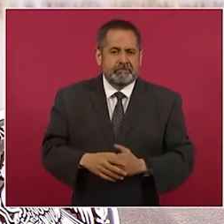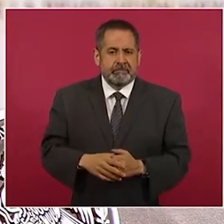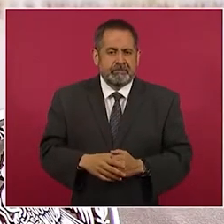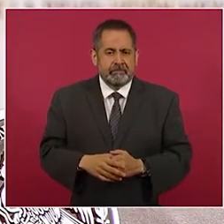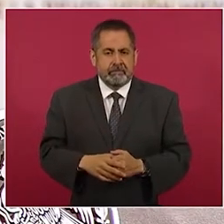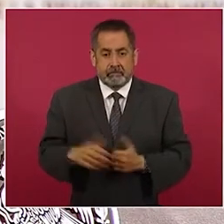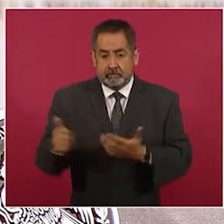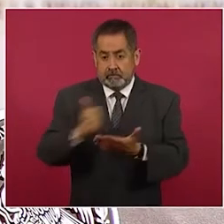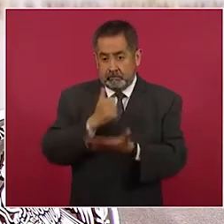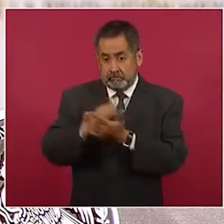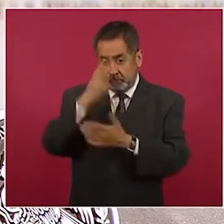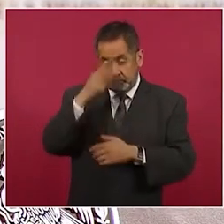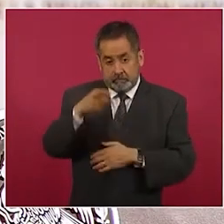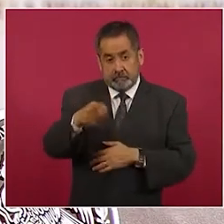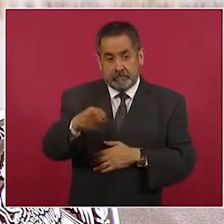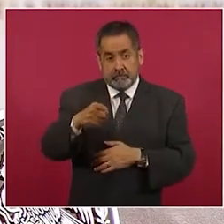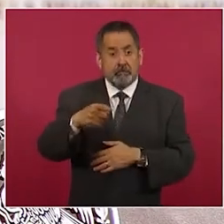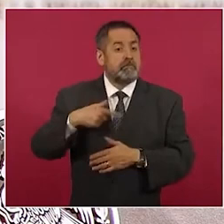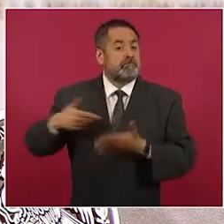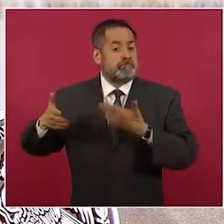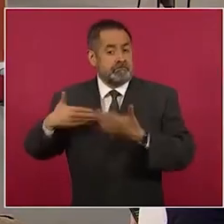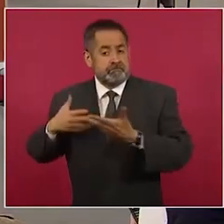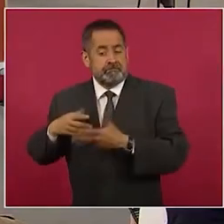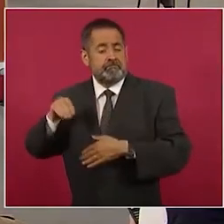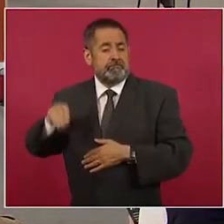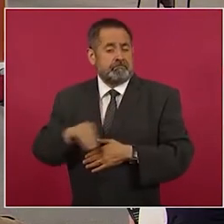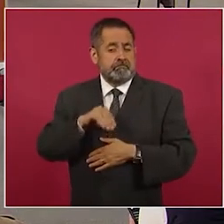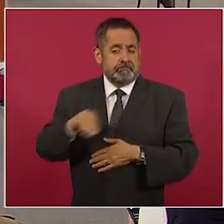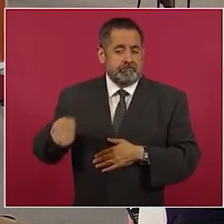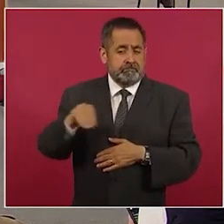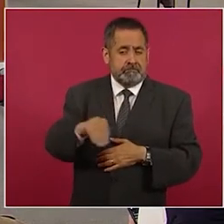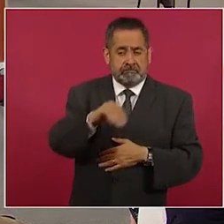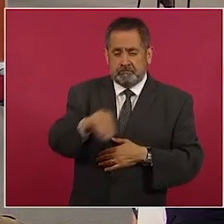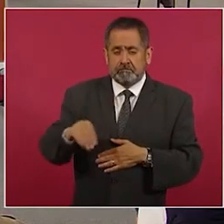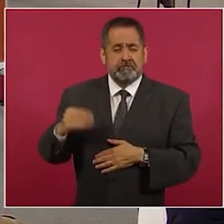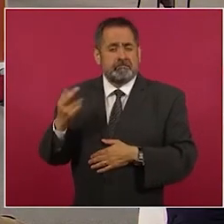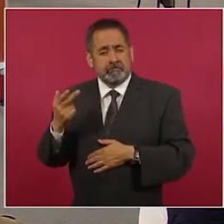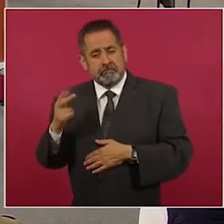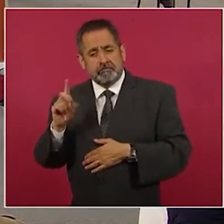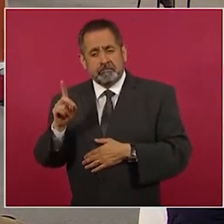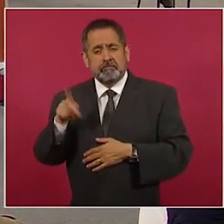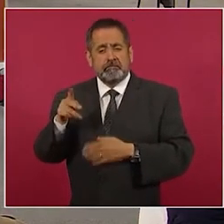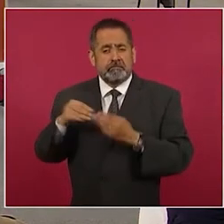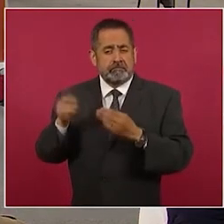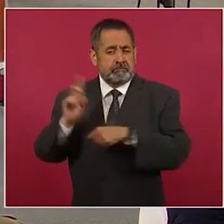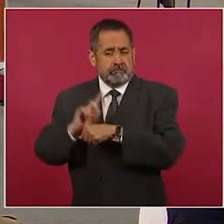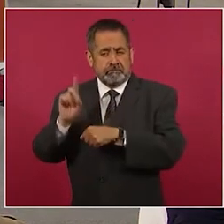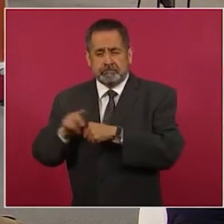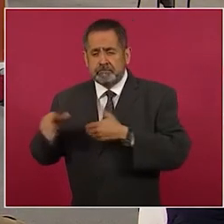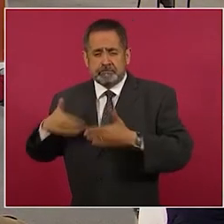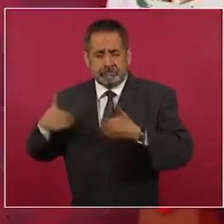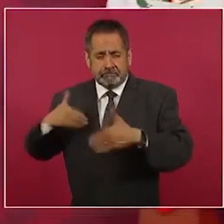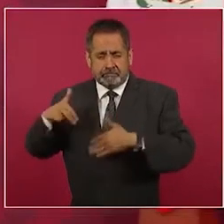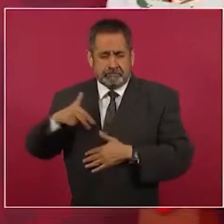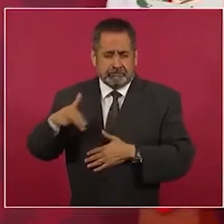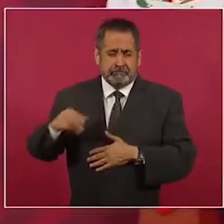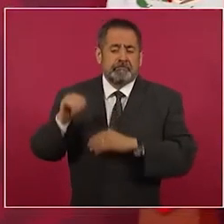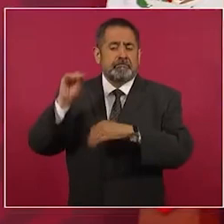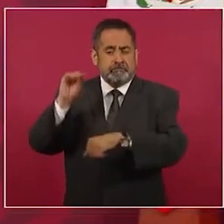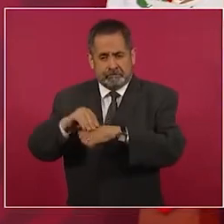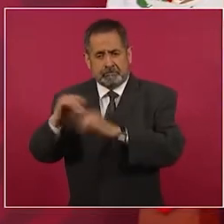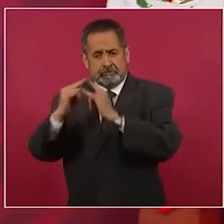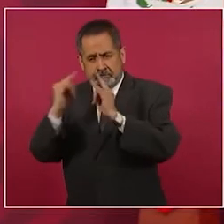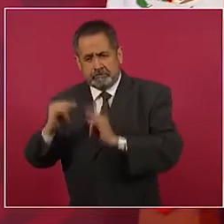la Ciudad de México. Y por donde pasábamos, caminábamos 25, 30 kilómetros diarios y